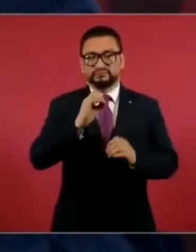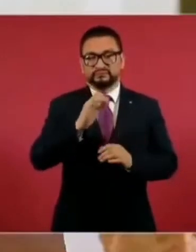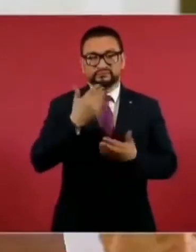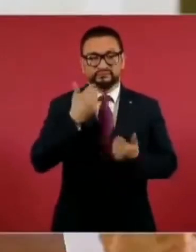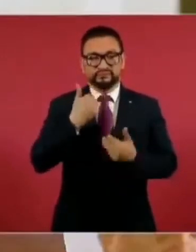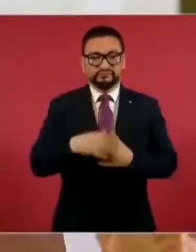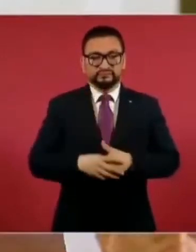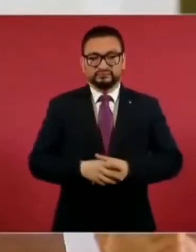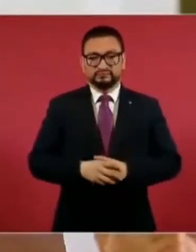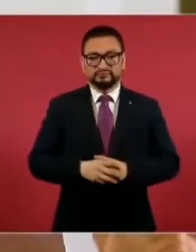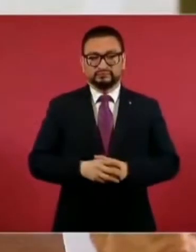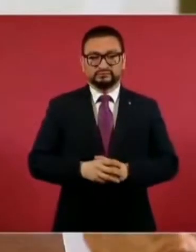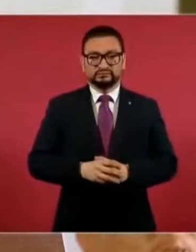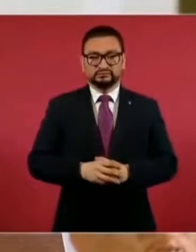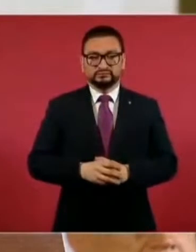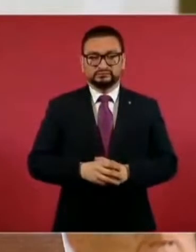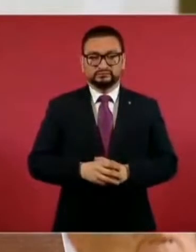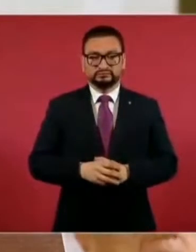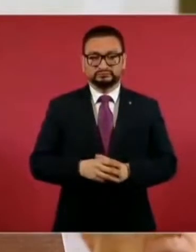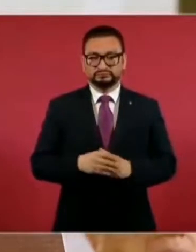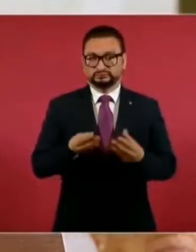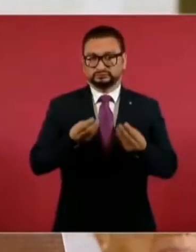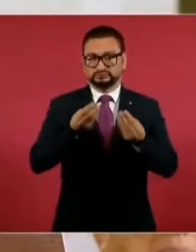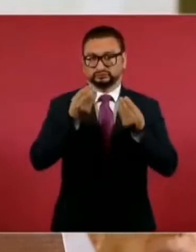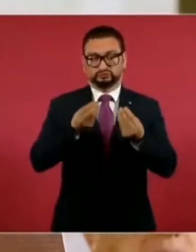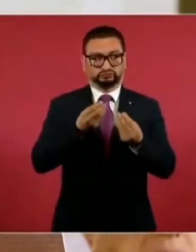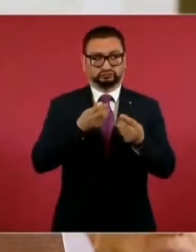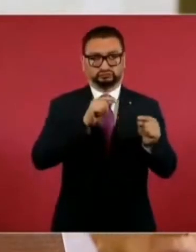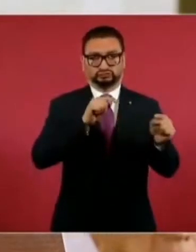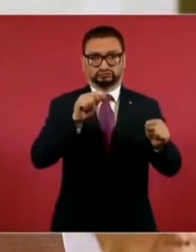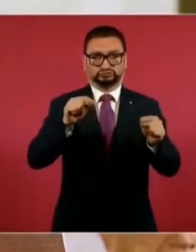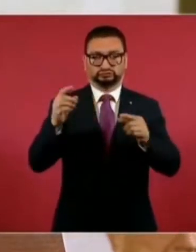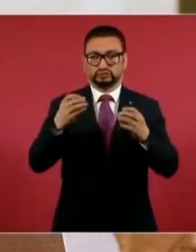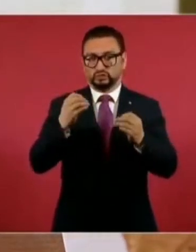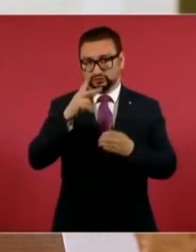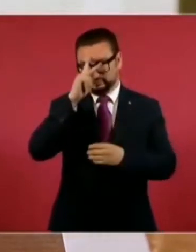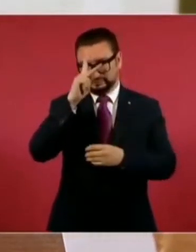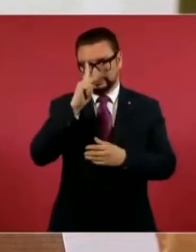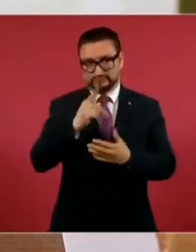mayor o muchos actos de corrupción,